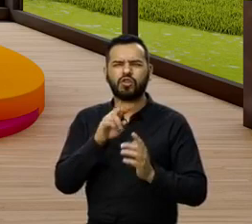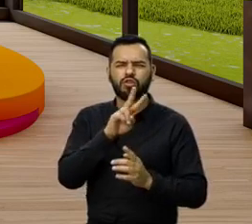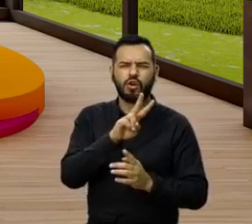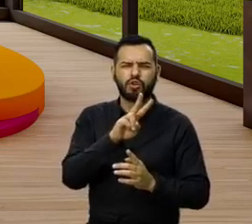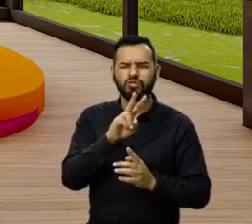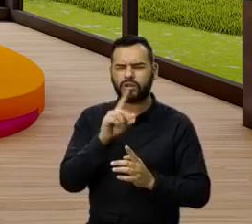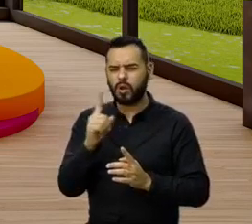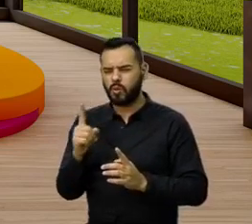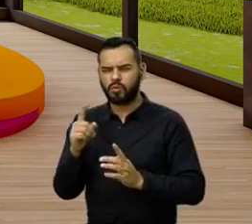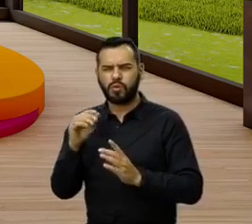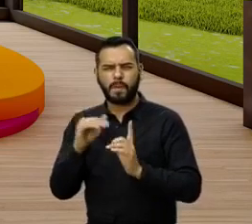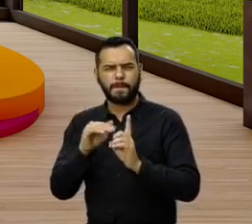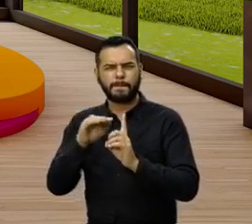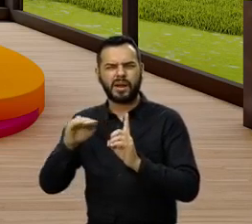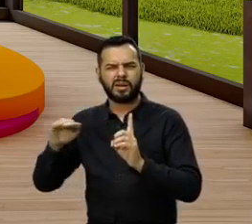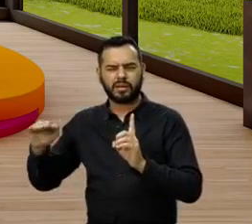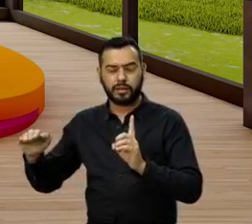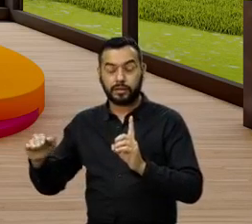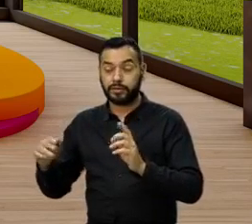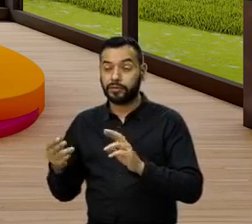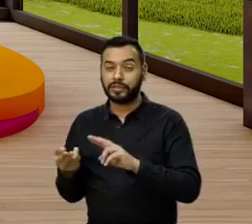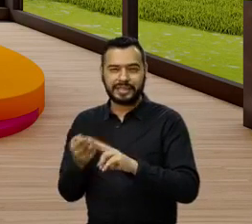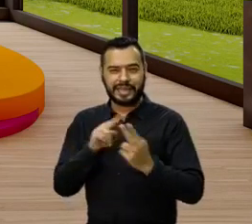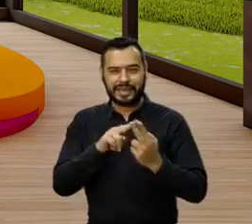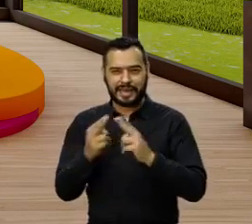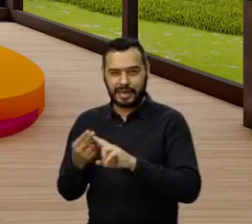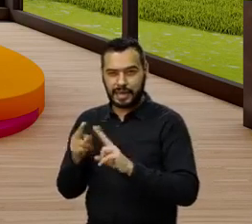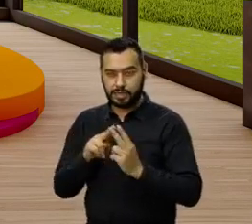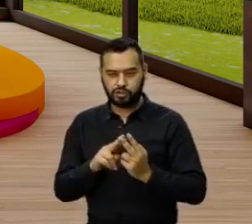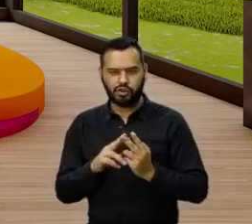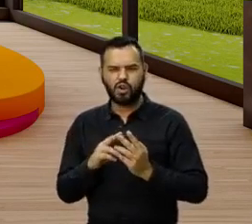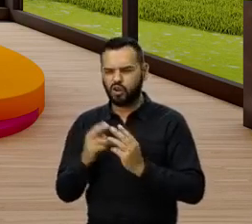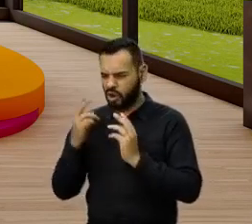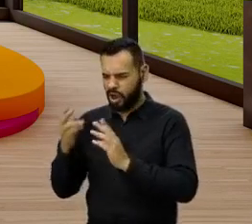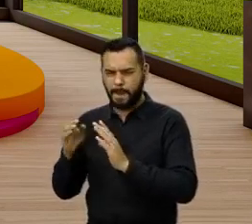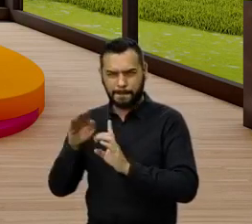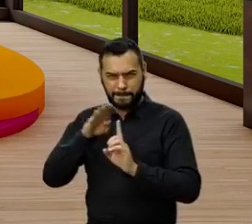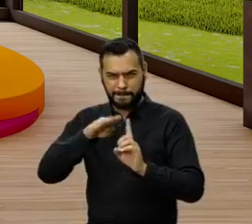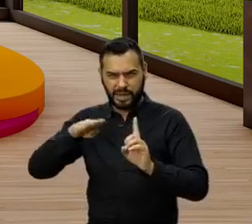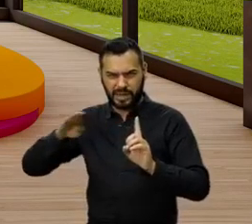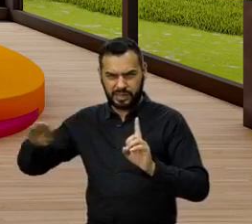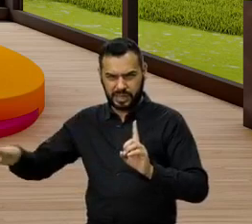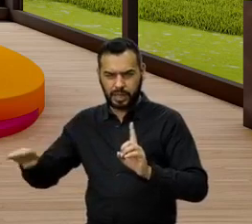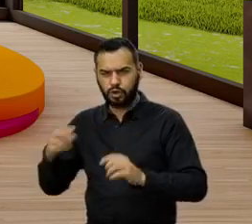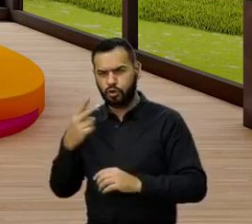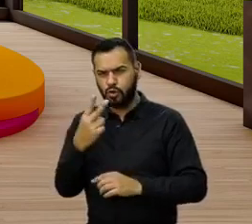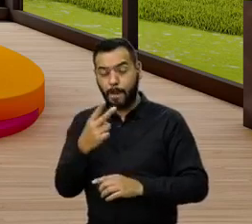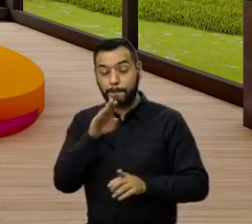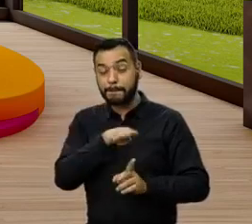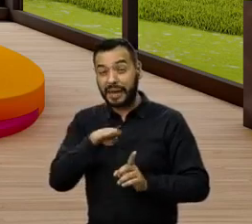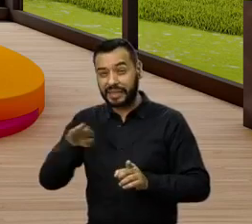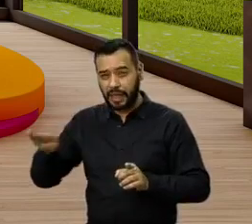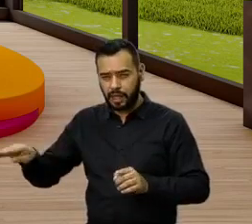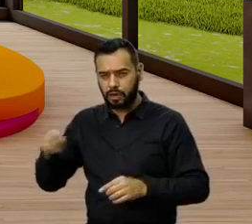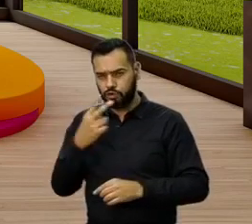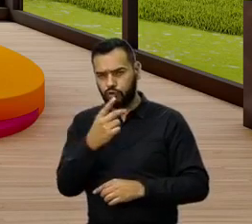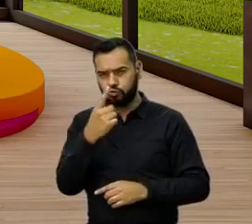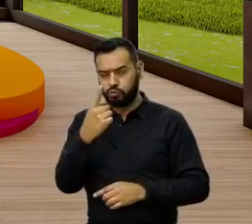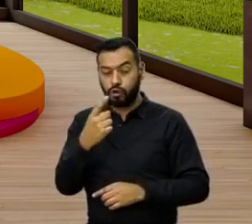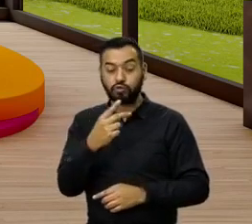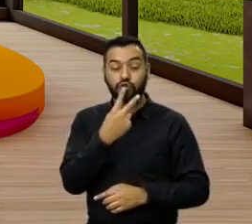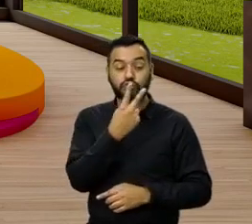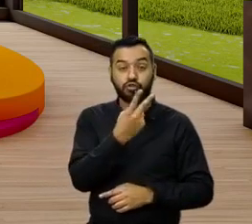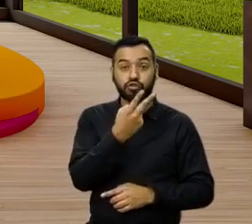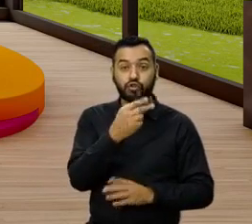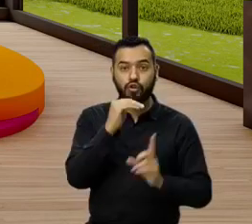2 a 1 bueno la relación de parqueaderos 2 a 1 hace pues como tal en referencia a que por cada